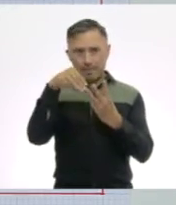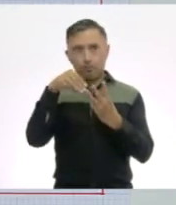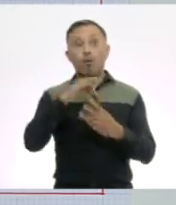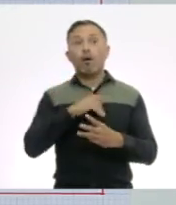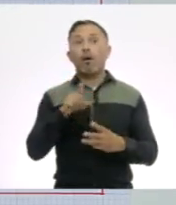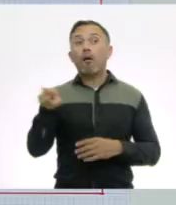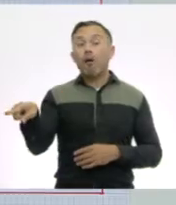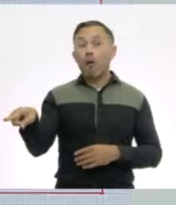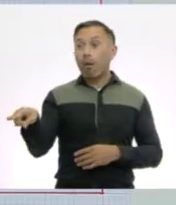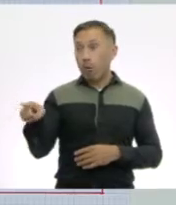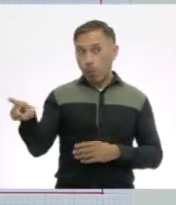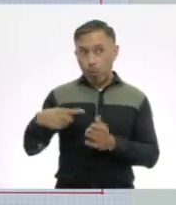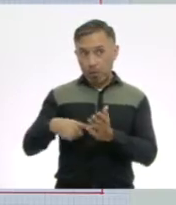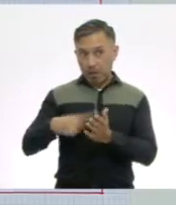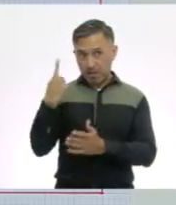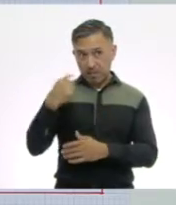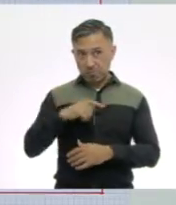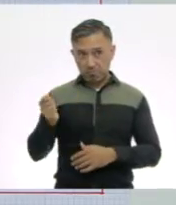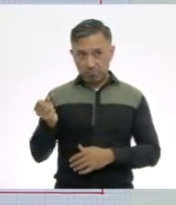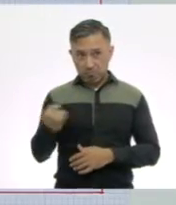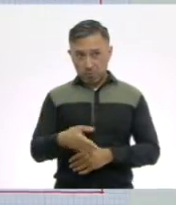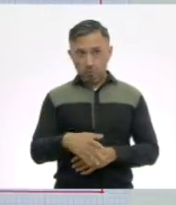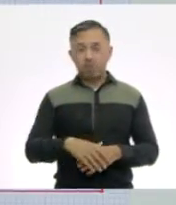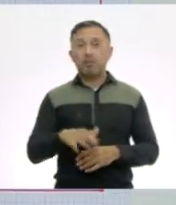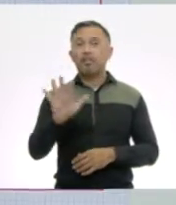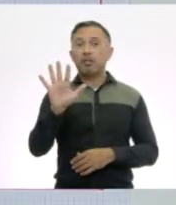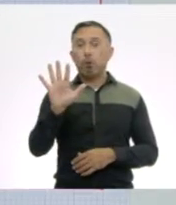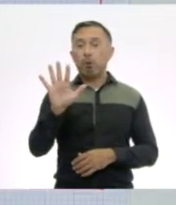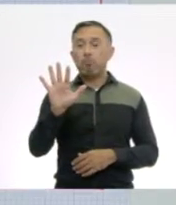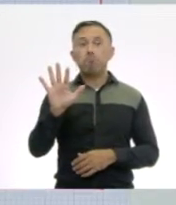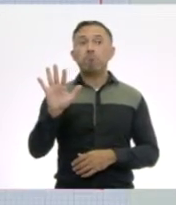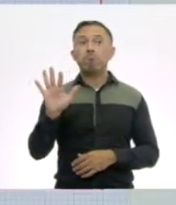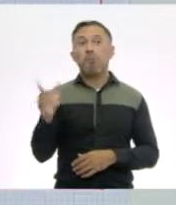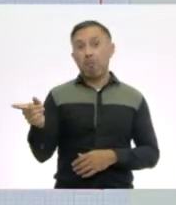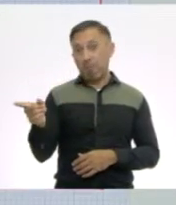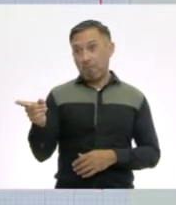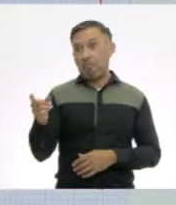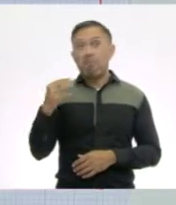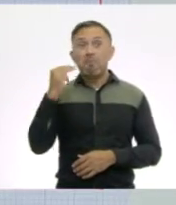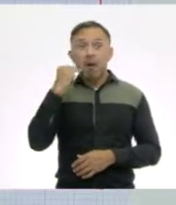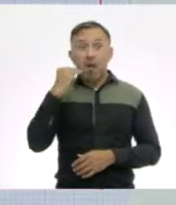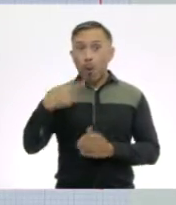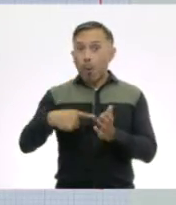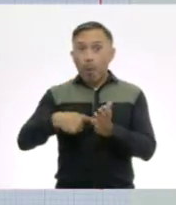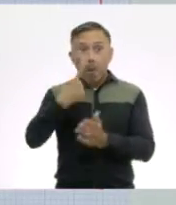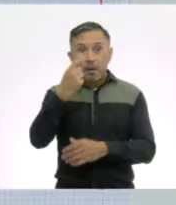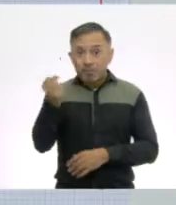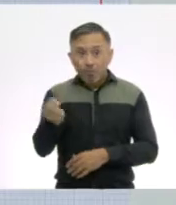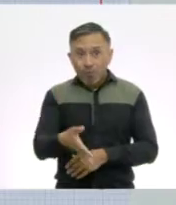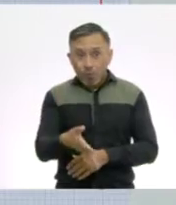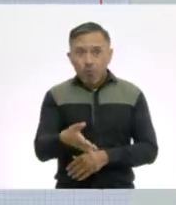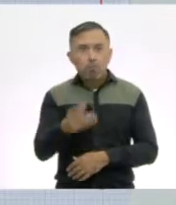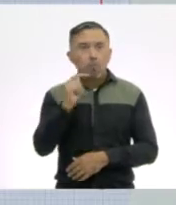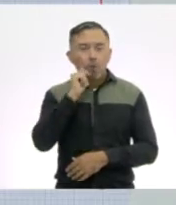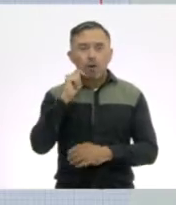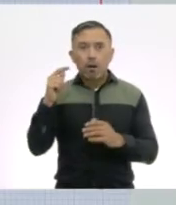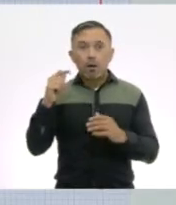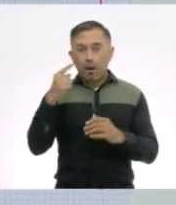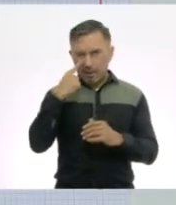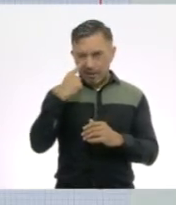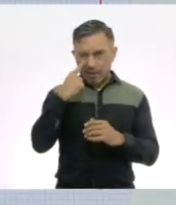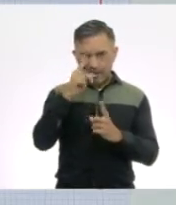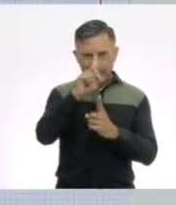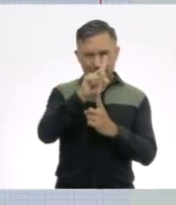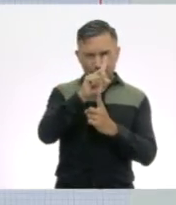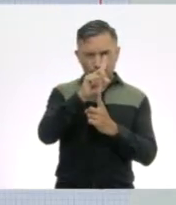Le salió 5. Aún así, aunque María solo tiró una vez, cuando comparamos los